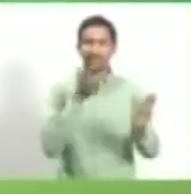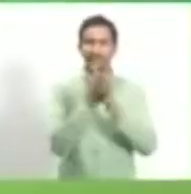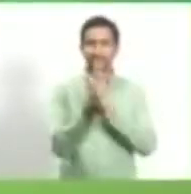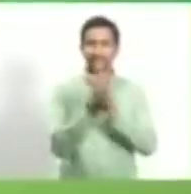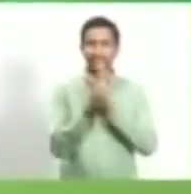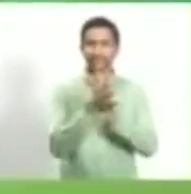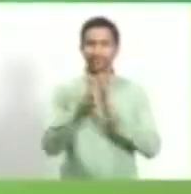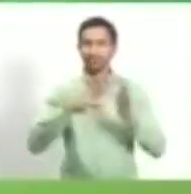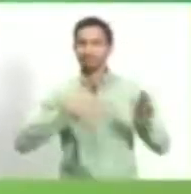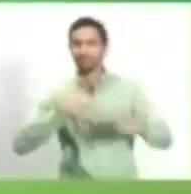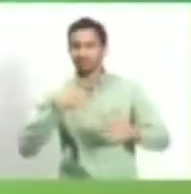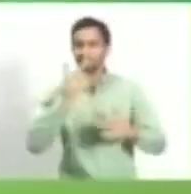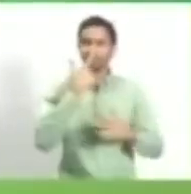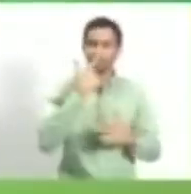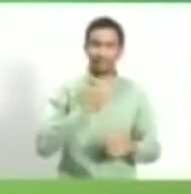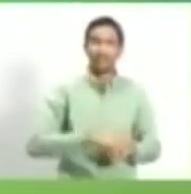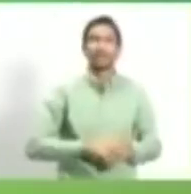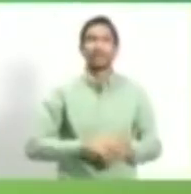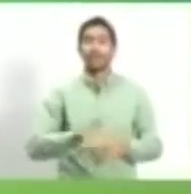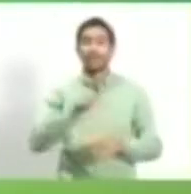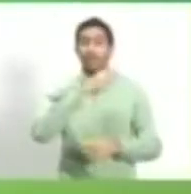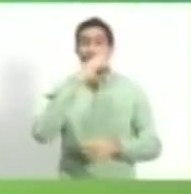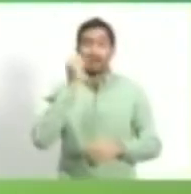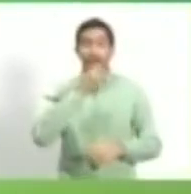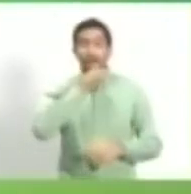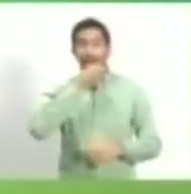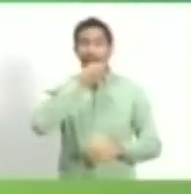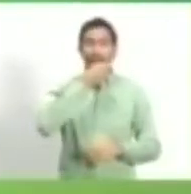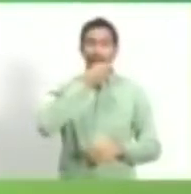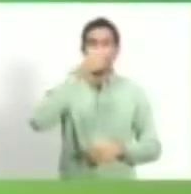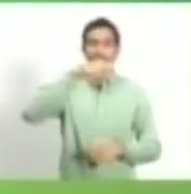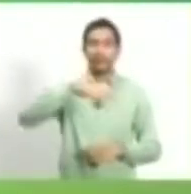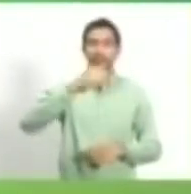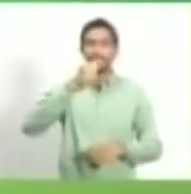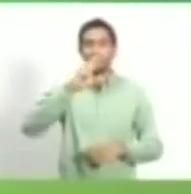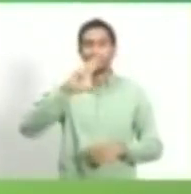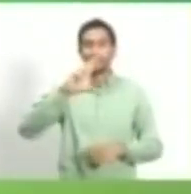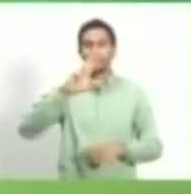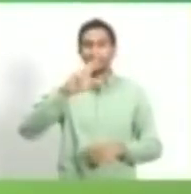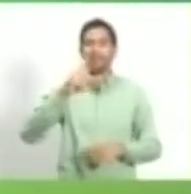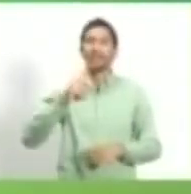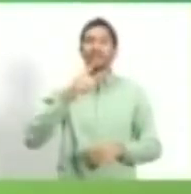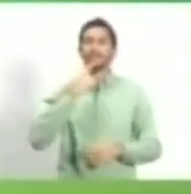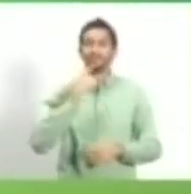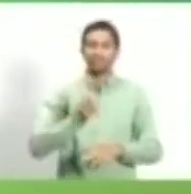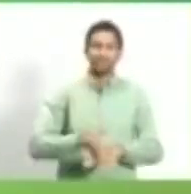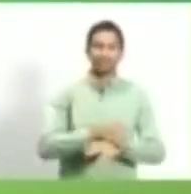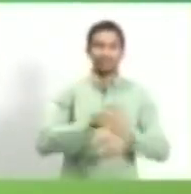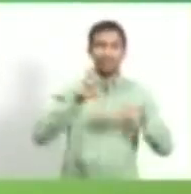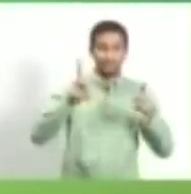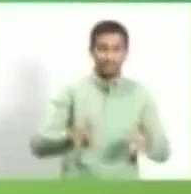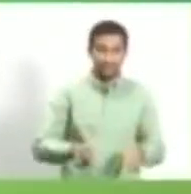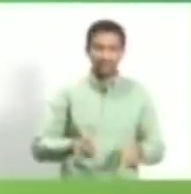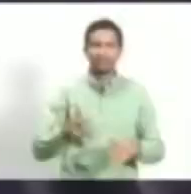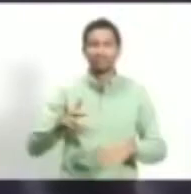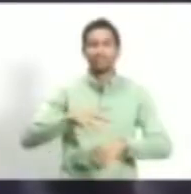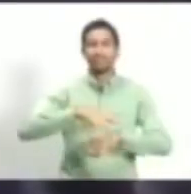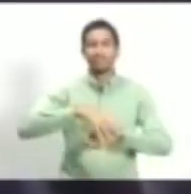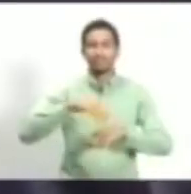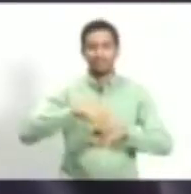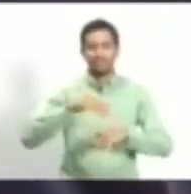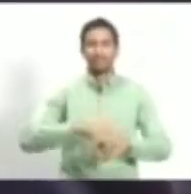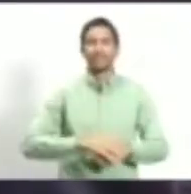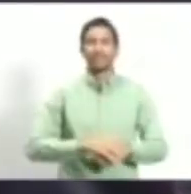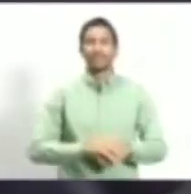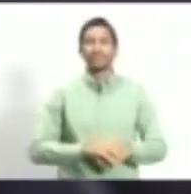información del entretenimiento. Marc Anthony cantará en el descanso del clásico entre el Real Madrid y el Barcelona en Miami.